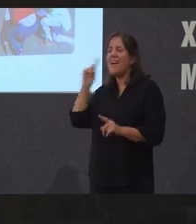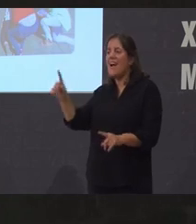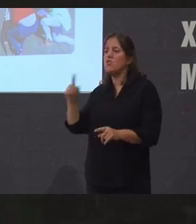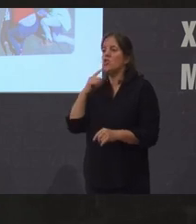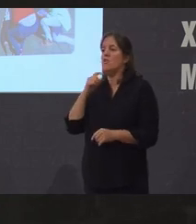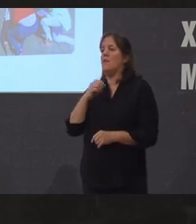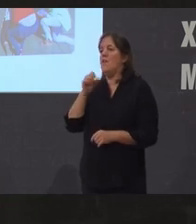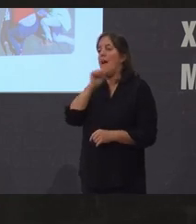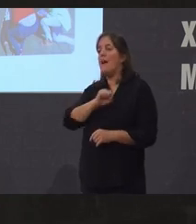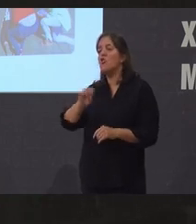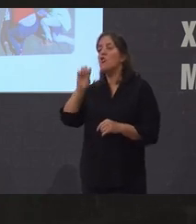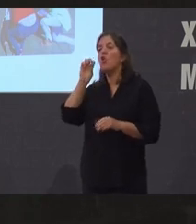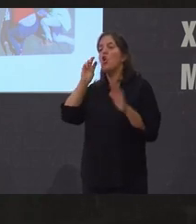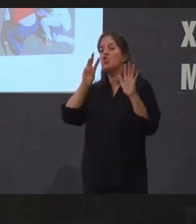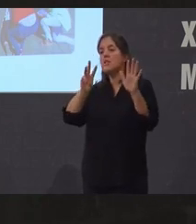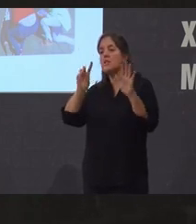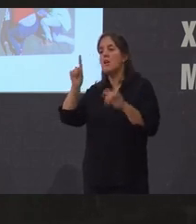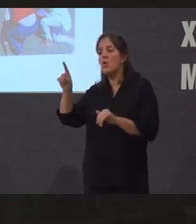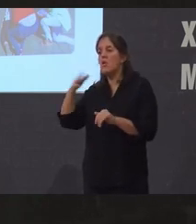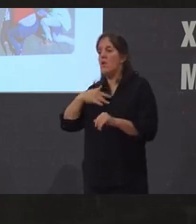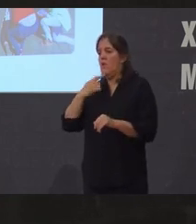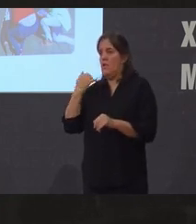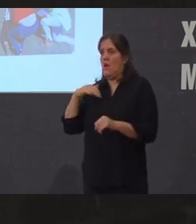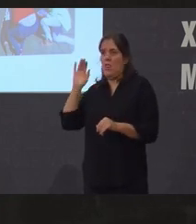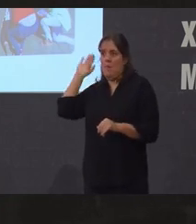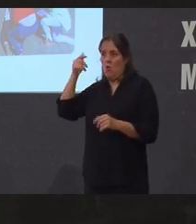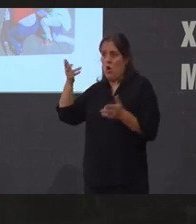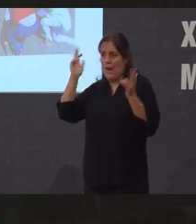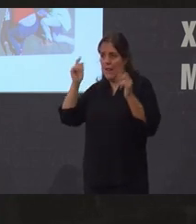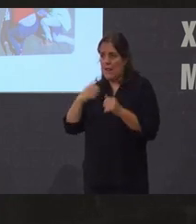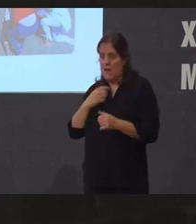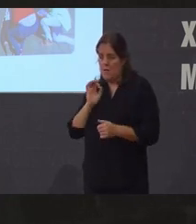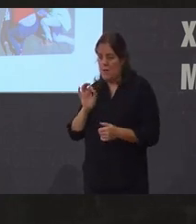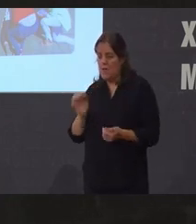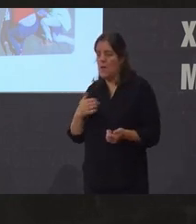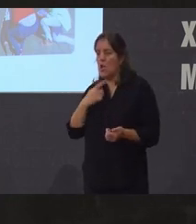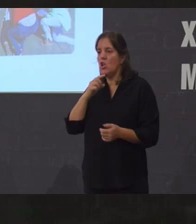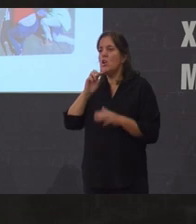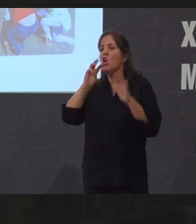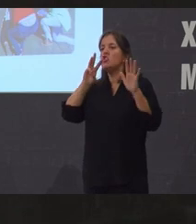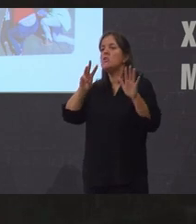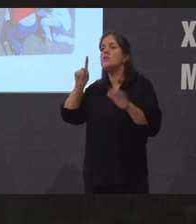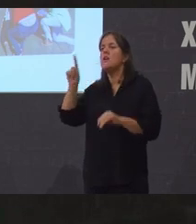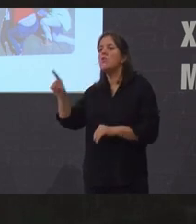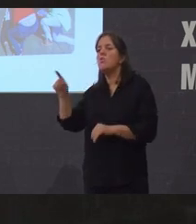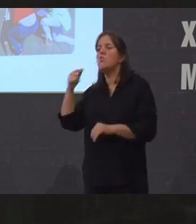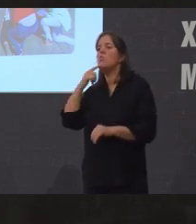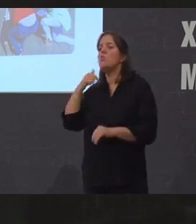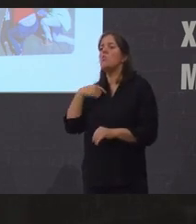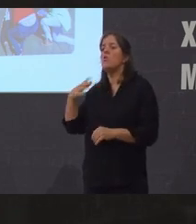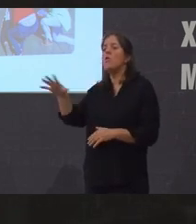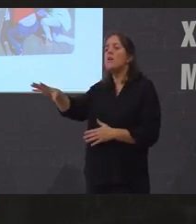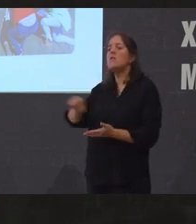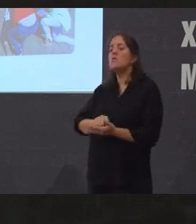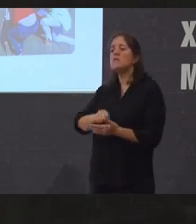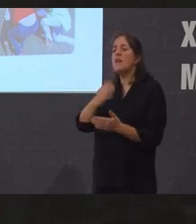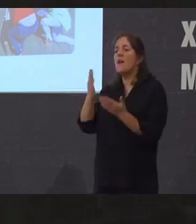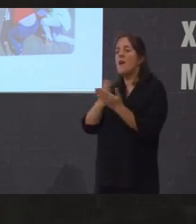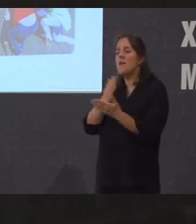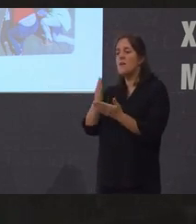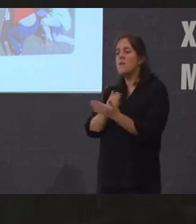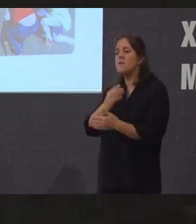81, e falo en plena democracia, foi no ano 81, secuestrada a revista Punto e Hora,